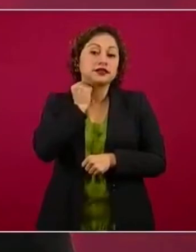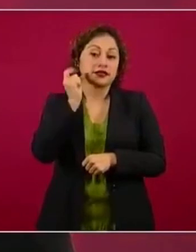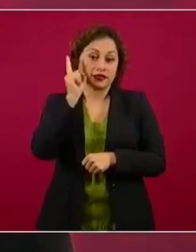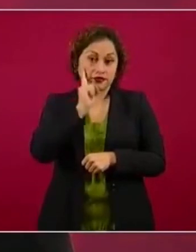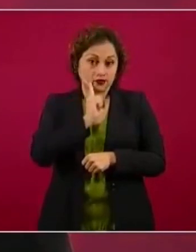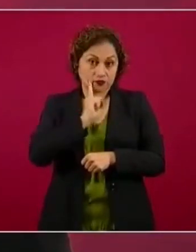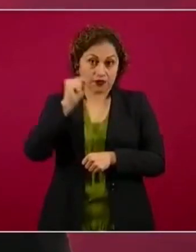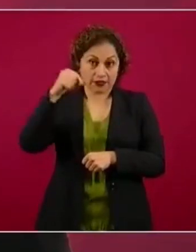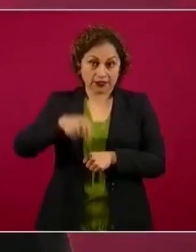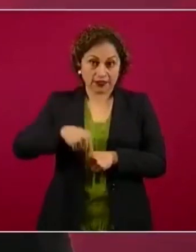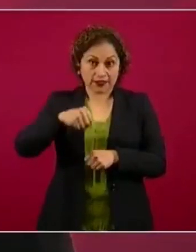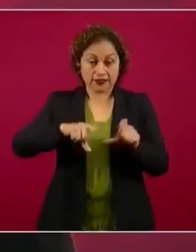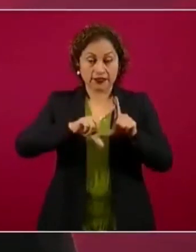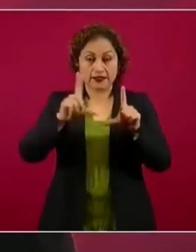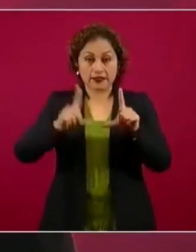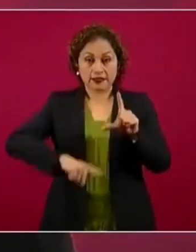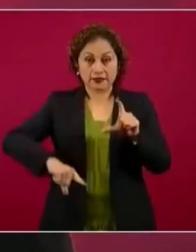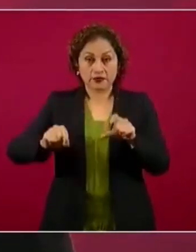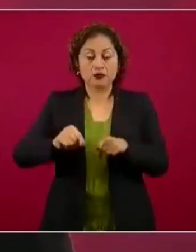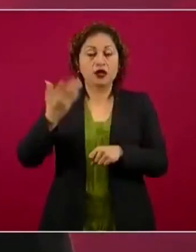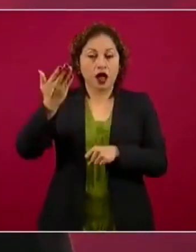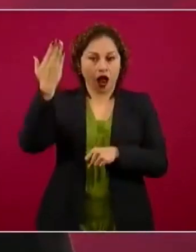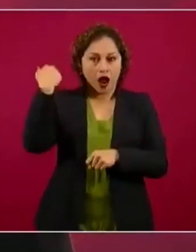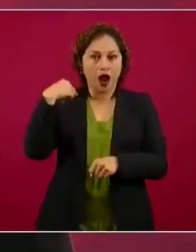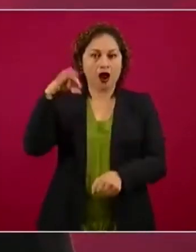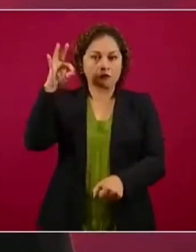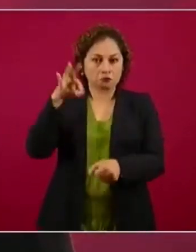electa democráticamente.